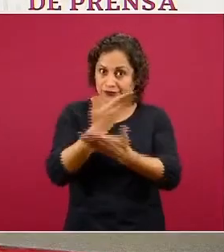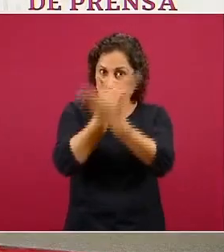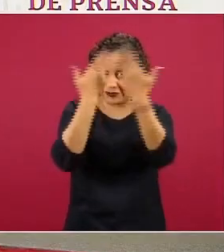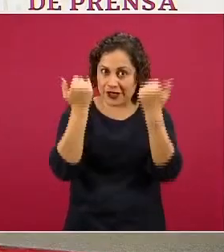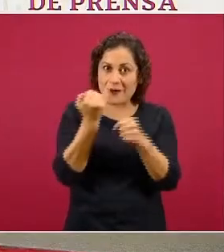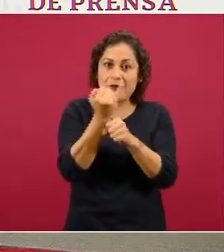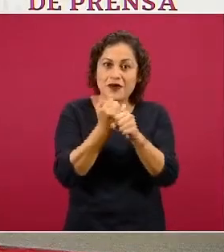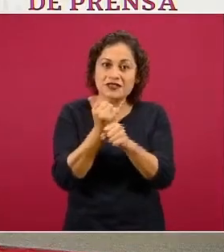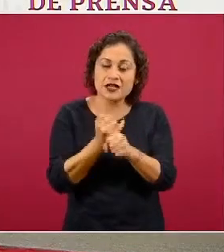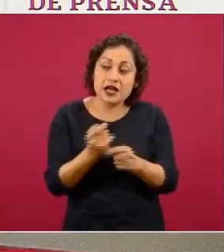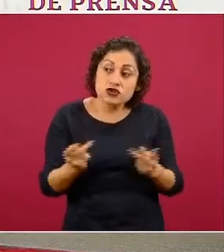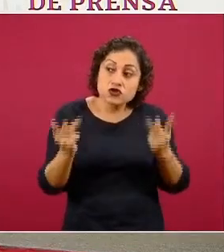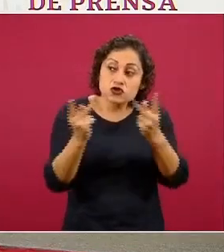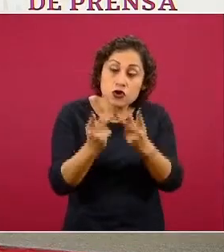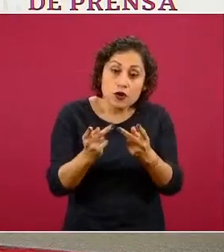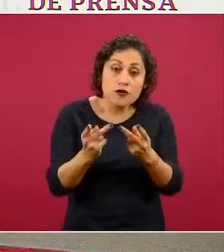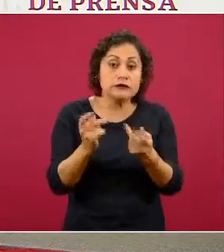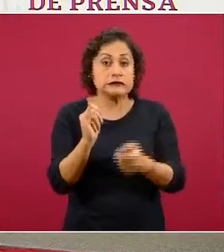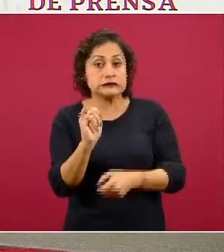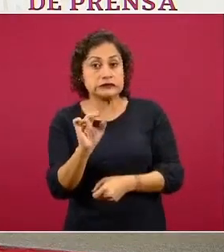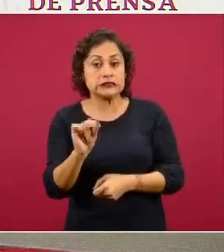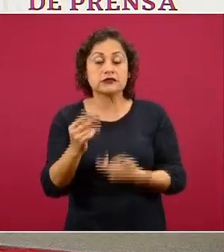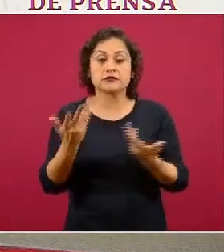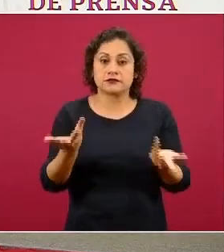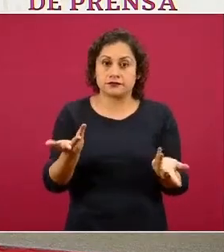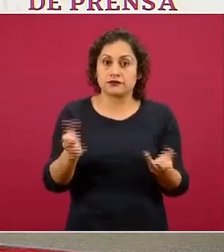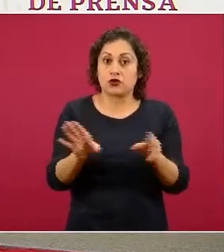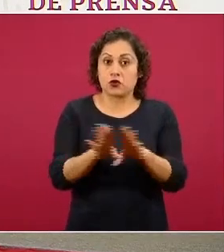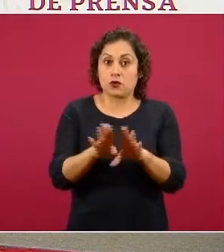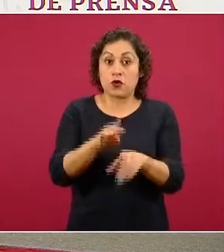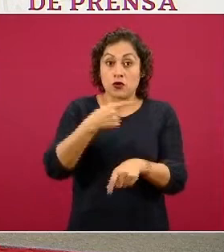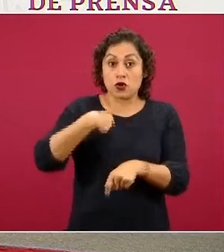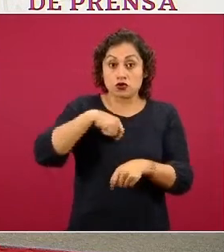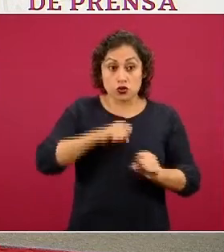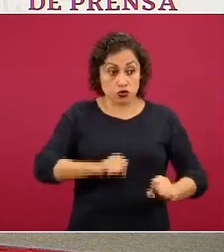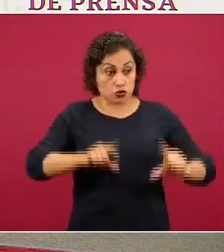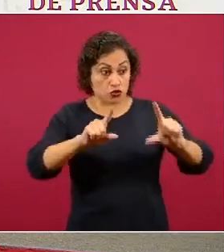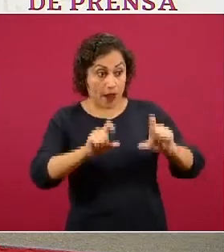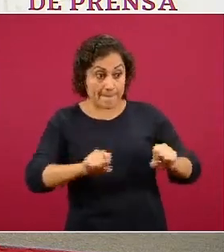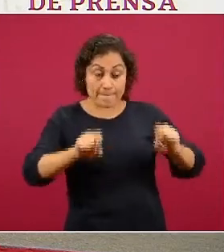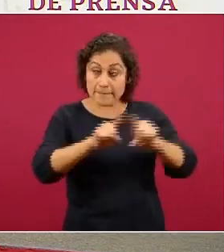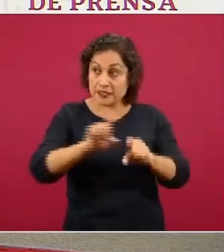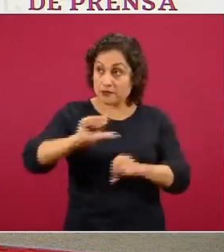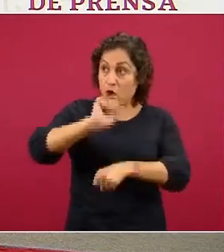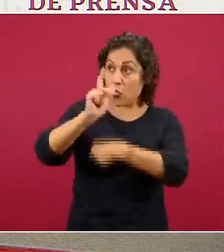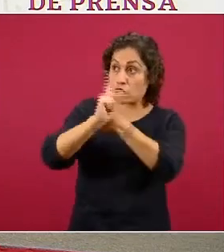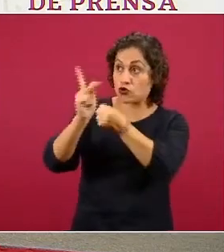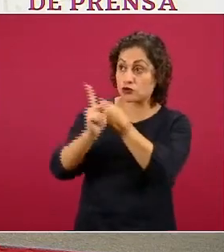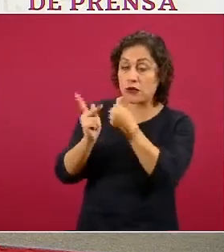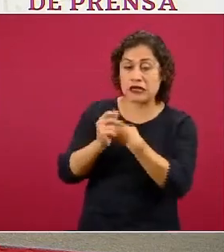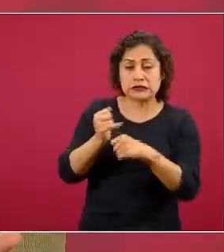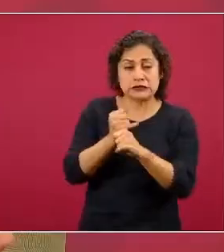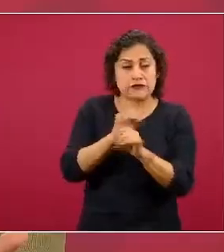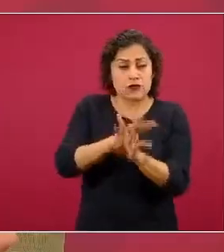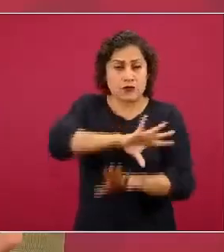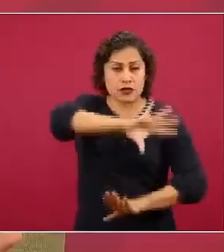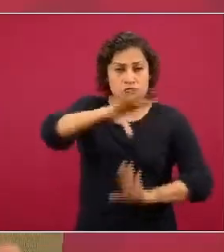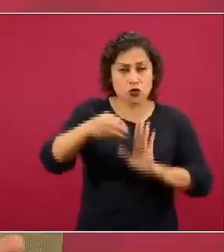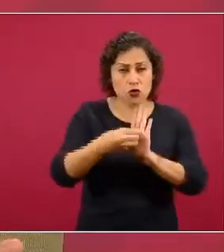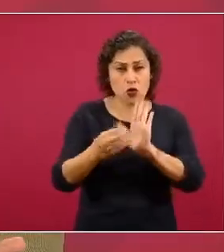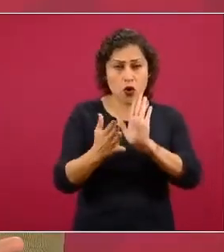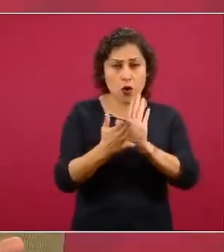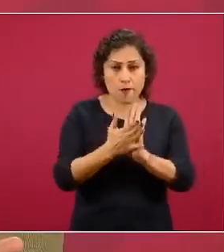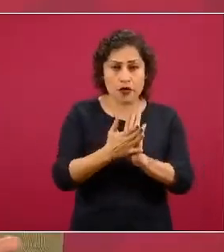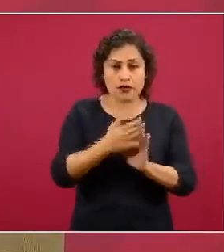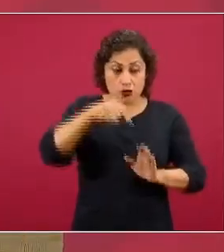muy difíciles de hacer, ¿no? Si tuviéramos este tipo de base de datos para otros países, donde tenemos todos los datos de las muertes, como